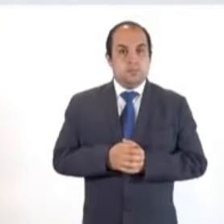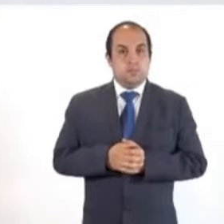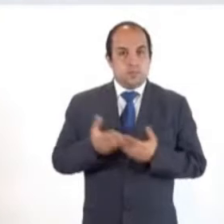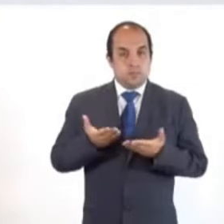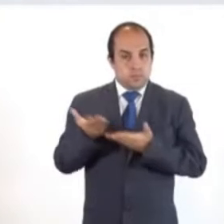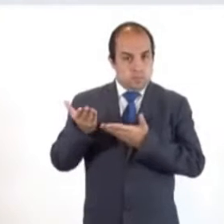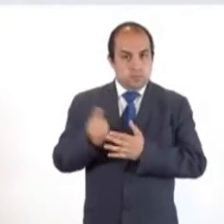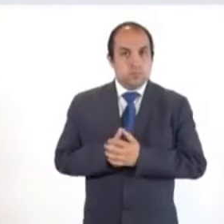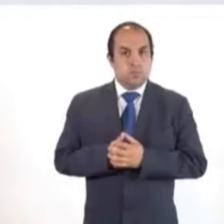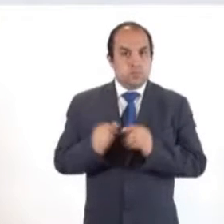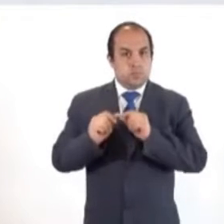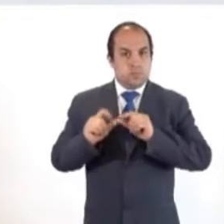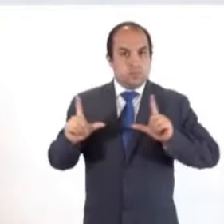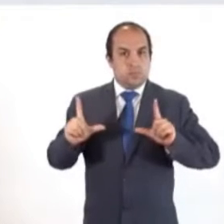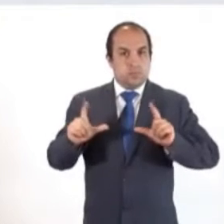ponlo.